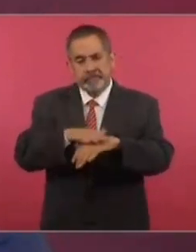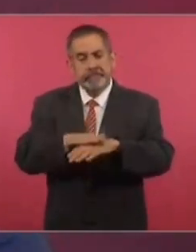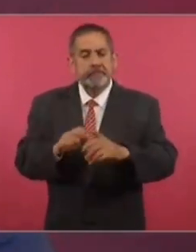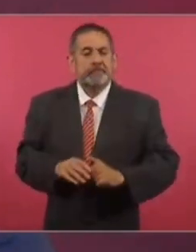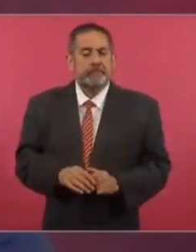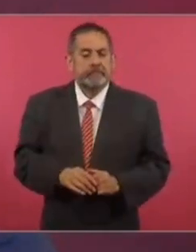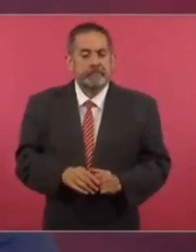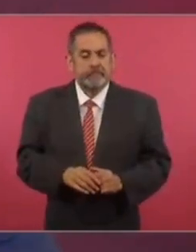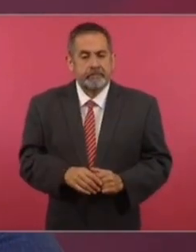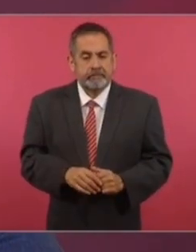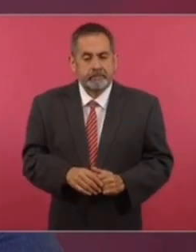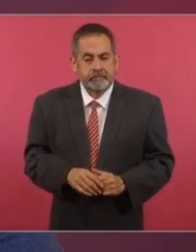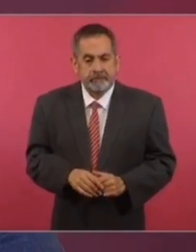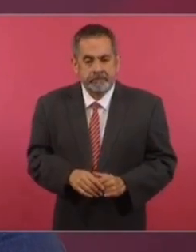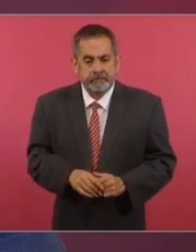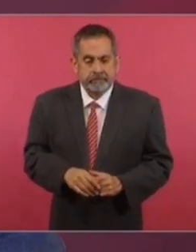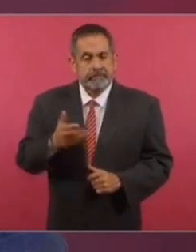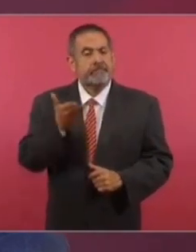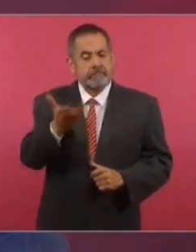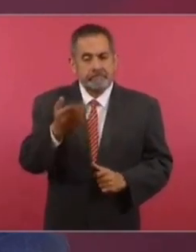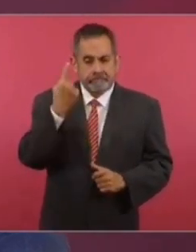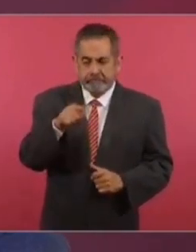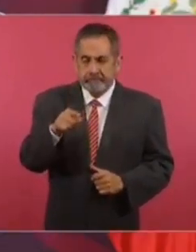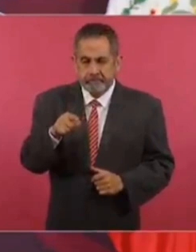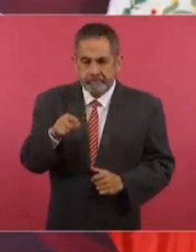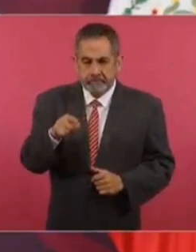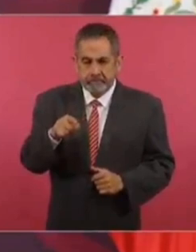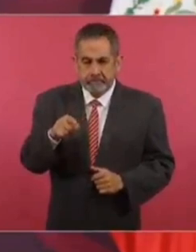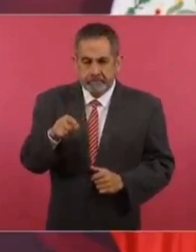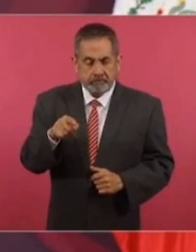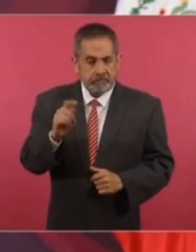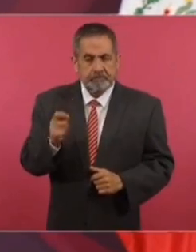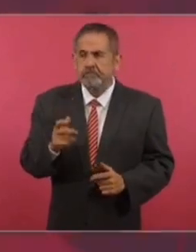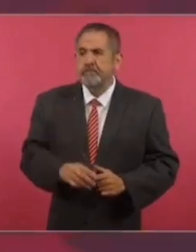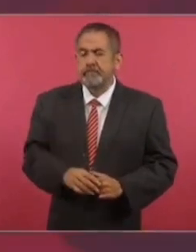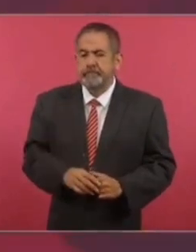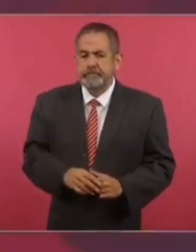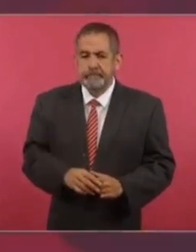para pedir que no